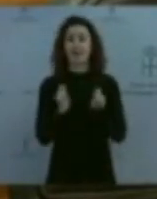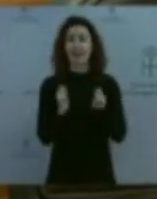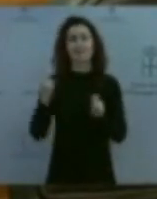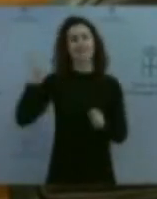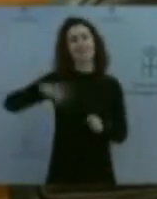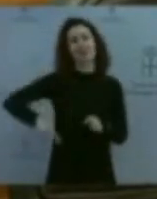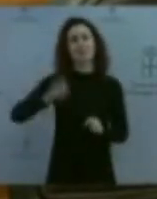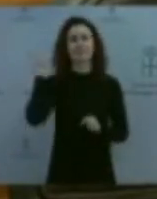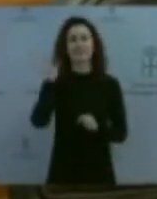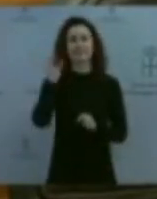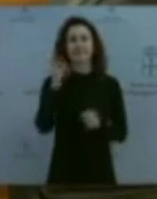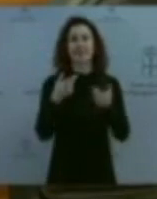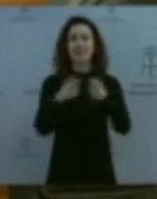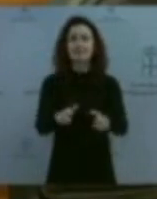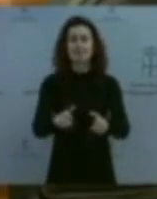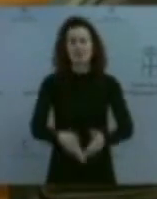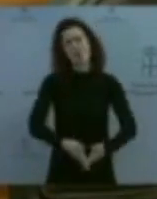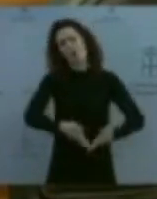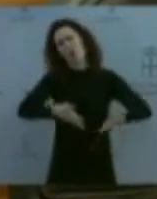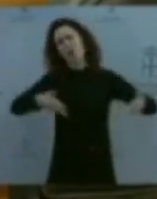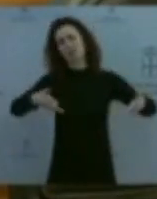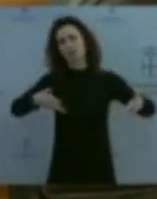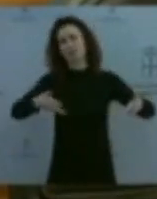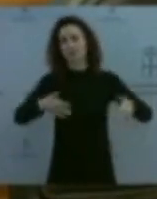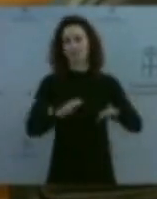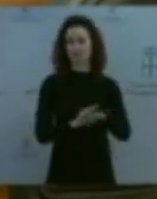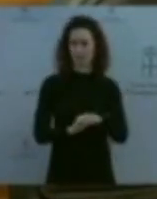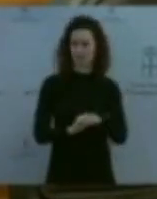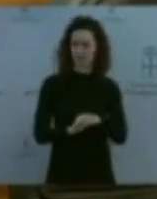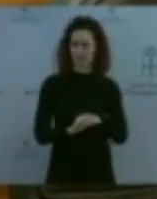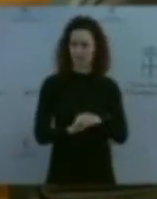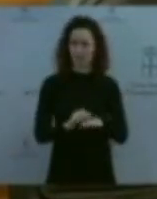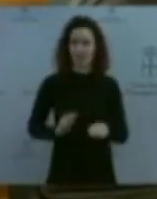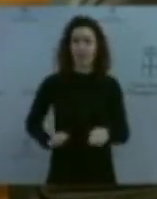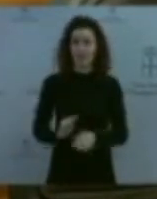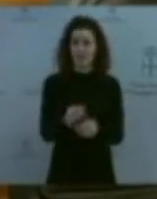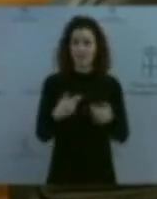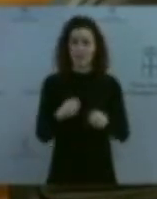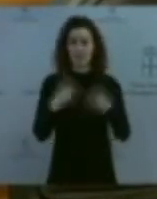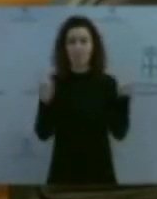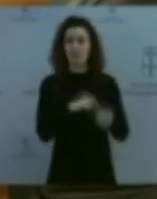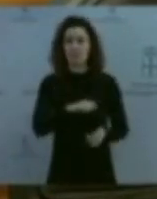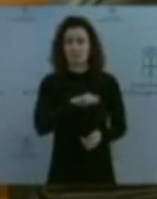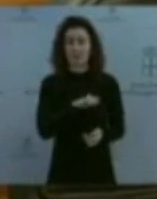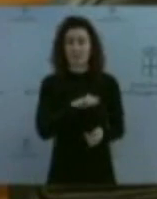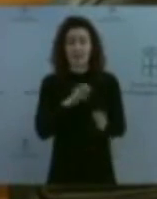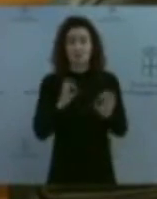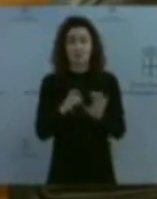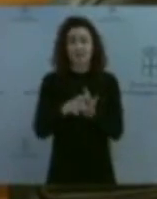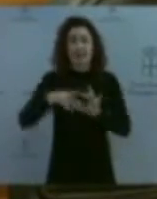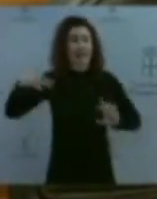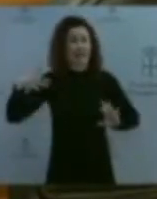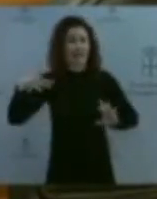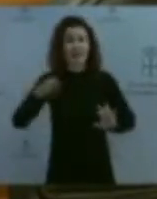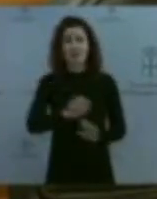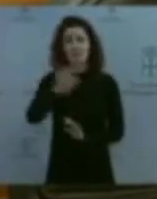sobredimensionado. La inversión en el sector público español está lejos de los estándares europeos y, a pesar de ello, no se deben dejar de reconocer los